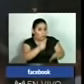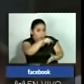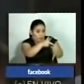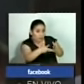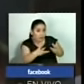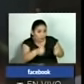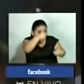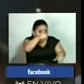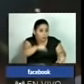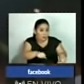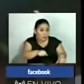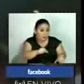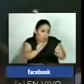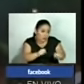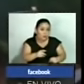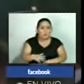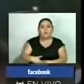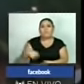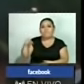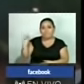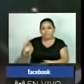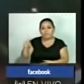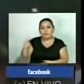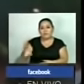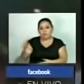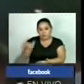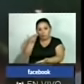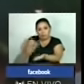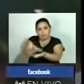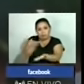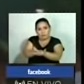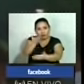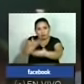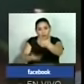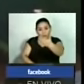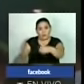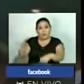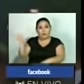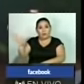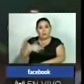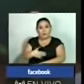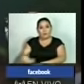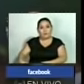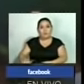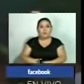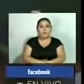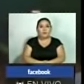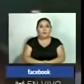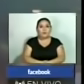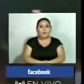que se pruebe esto? ¿Es necesario? Sí, es parte de la iniciativa de presidencia.